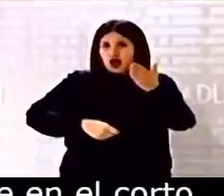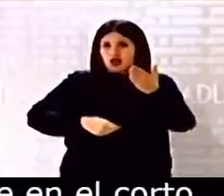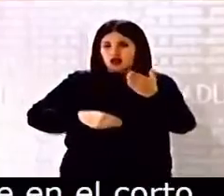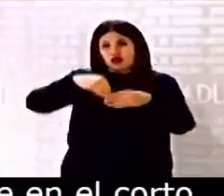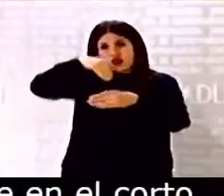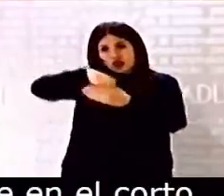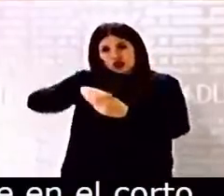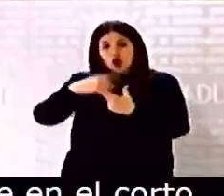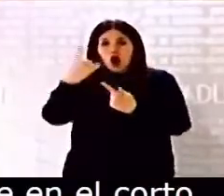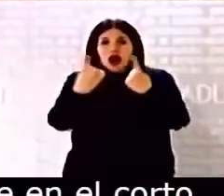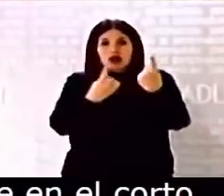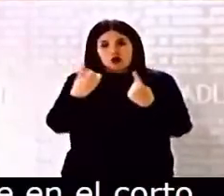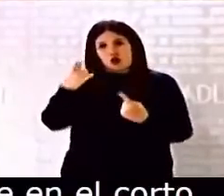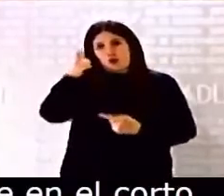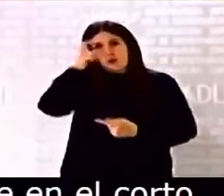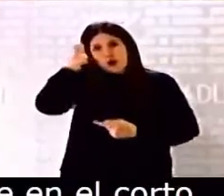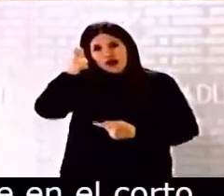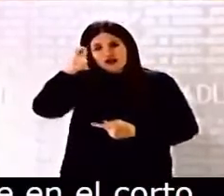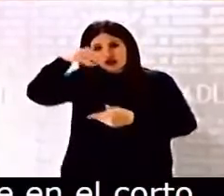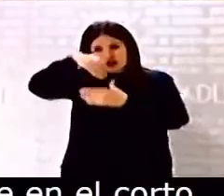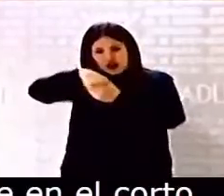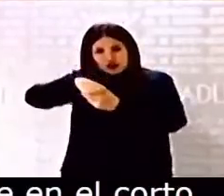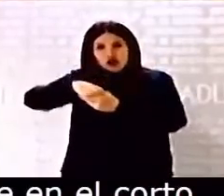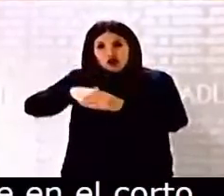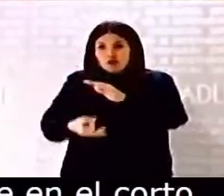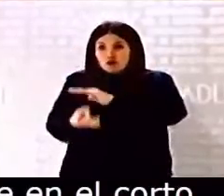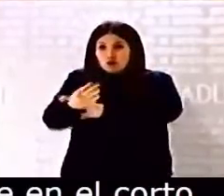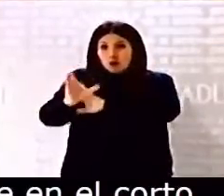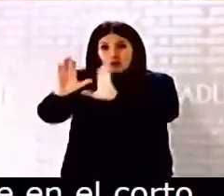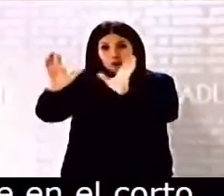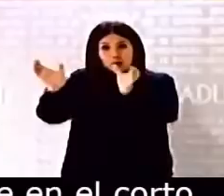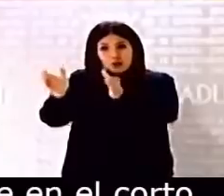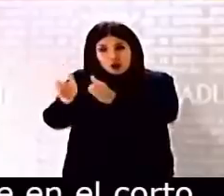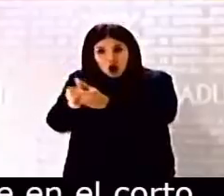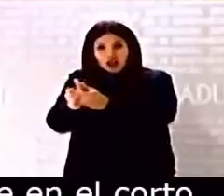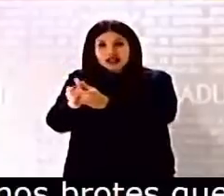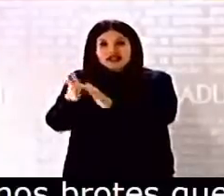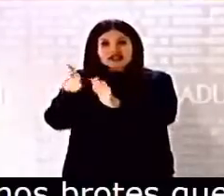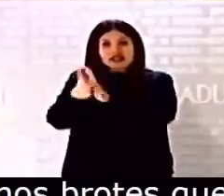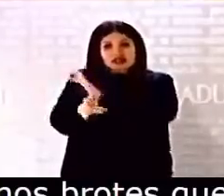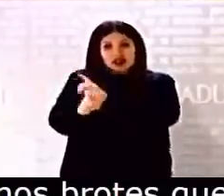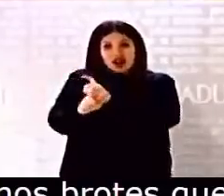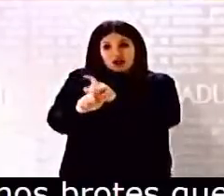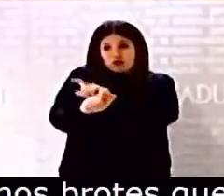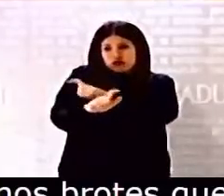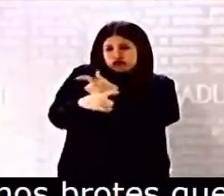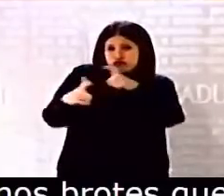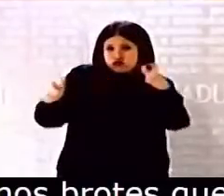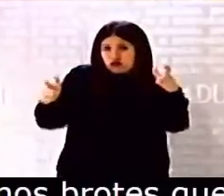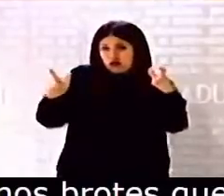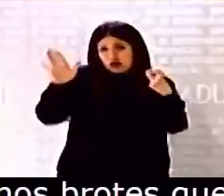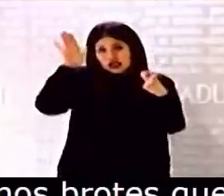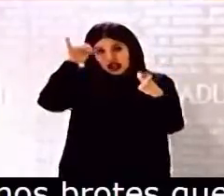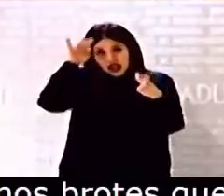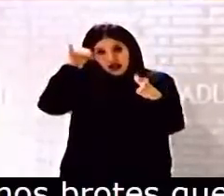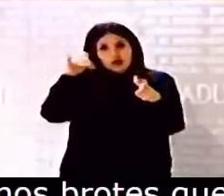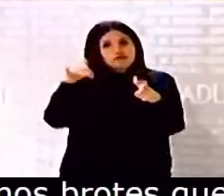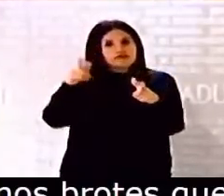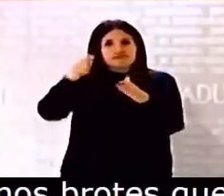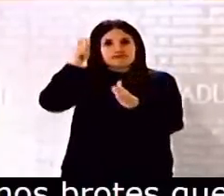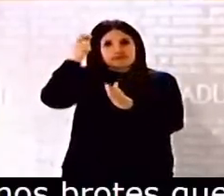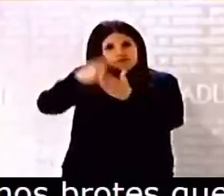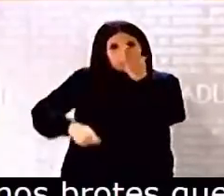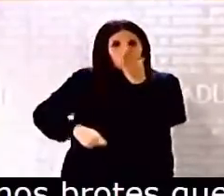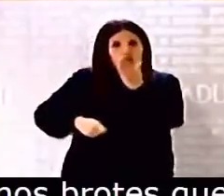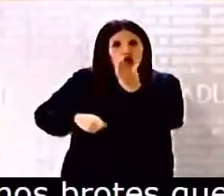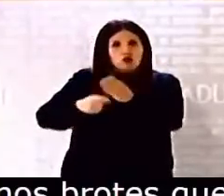poblaciones donde se produzcan algunos brotes que nos lleven a algunos incrementos de la incidencia para intentar prevenir